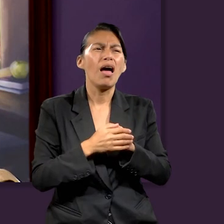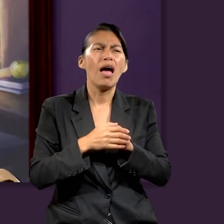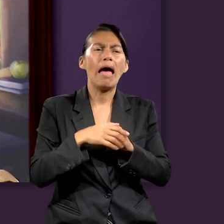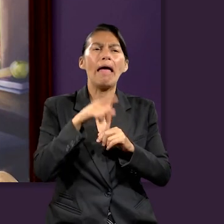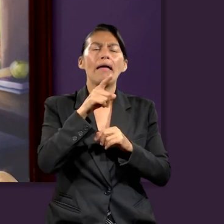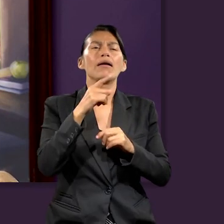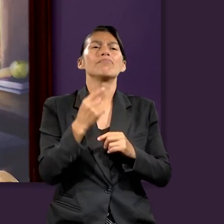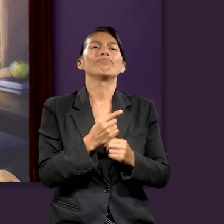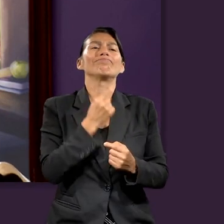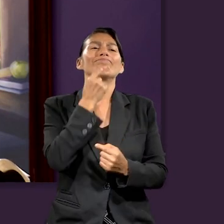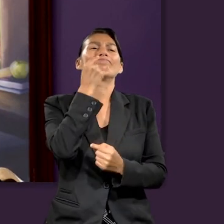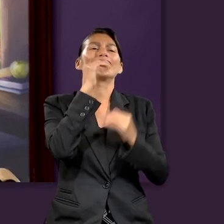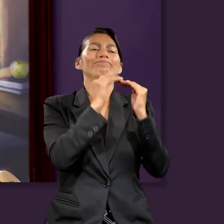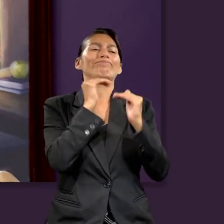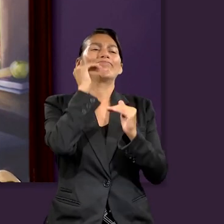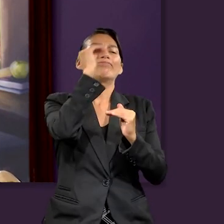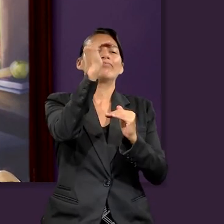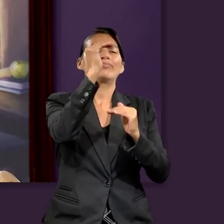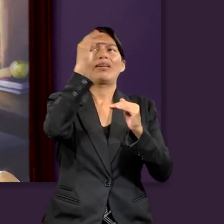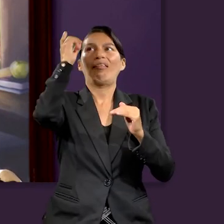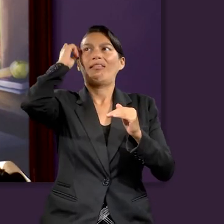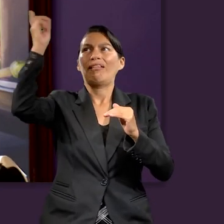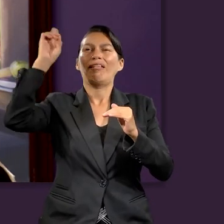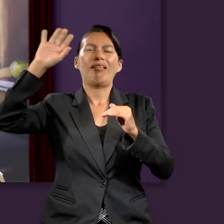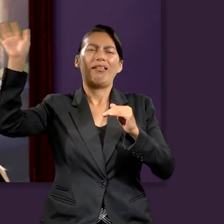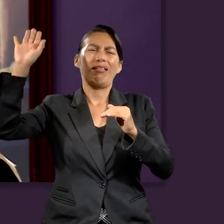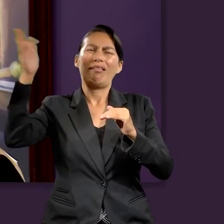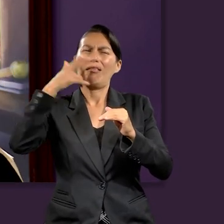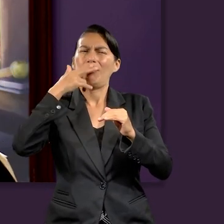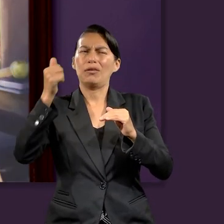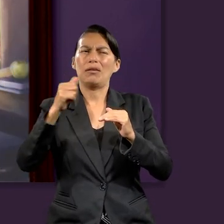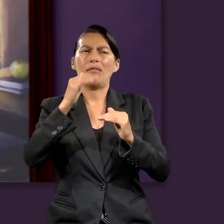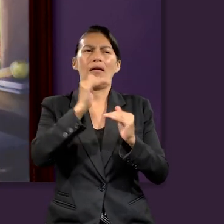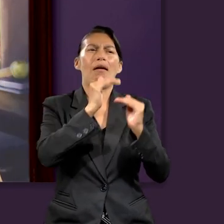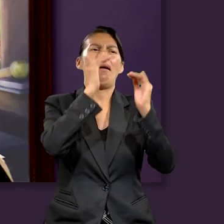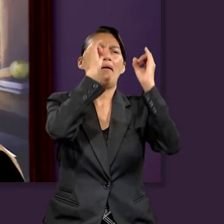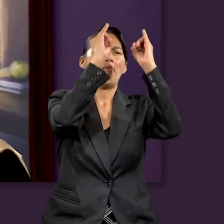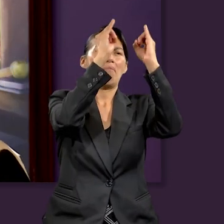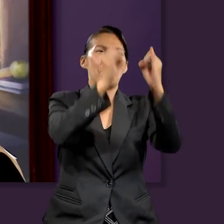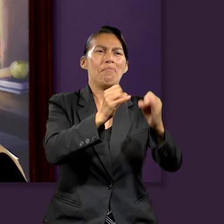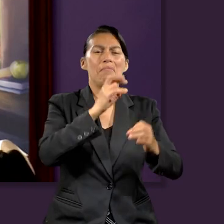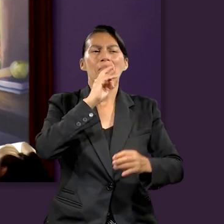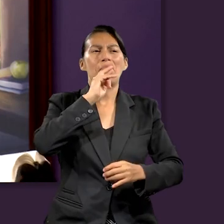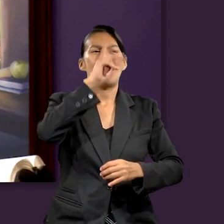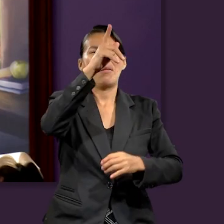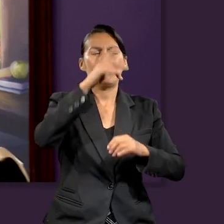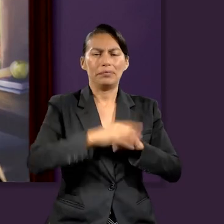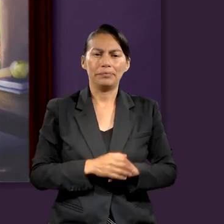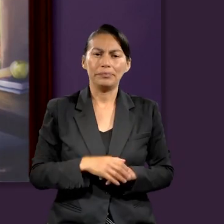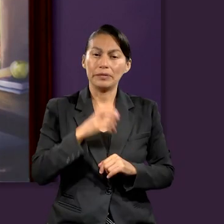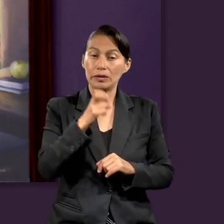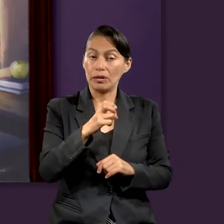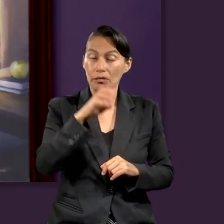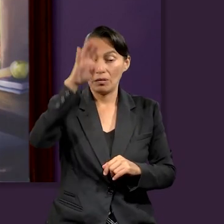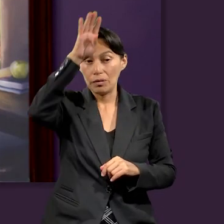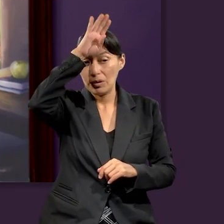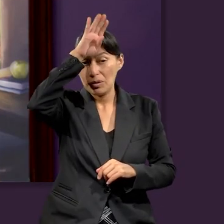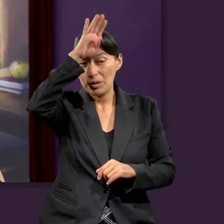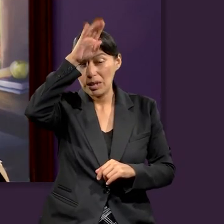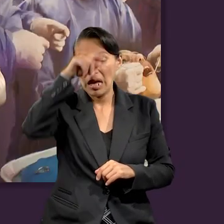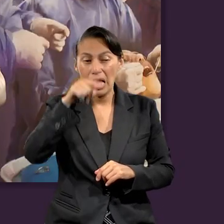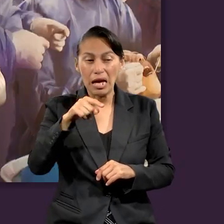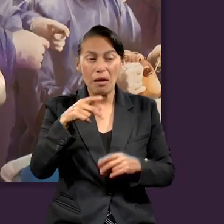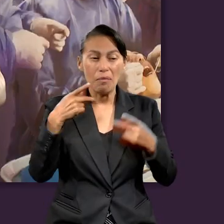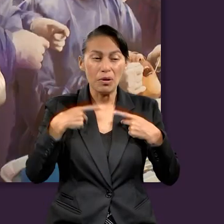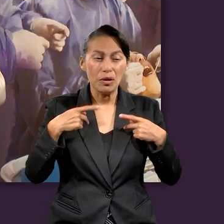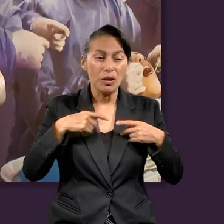claramente esta forma de pensamiento. Pero si podemos tomarlo como una analogía, Babilonia va y toma cautivos a